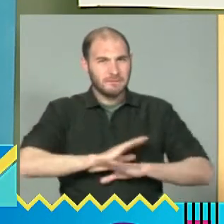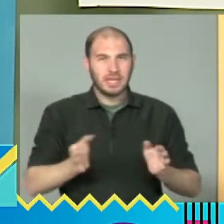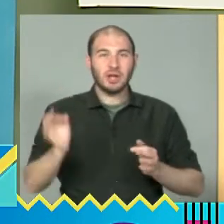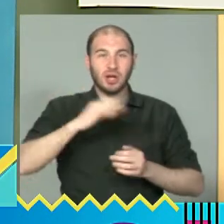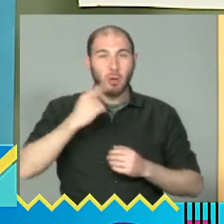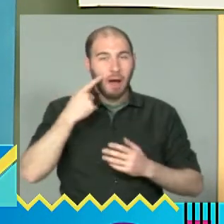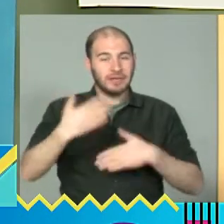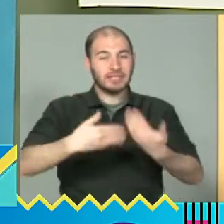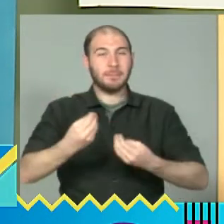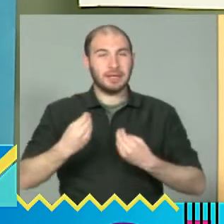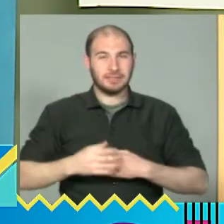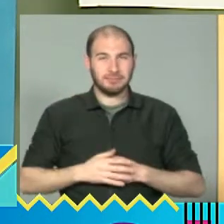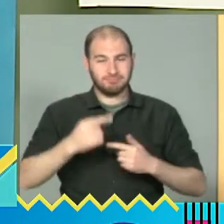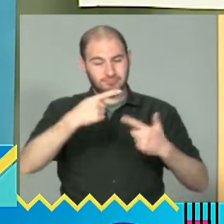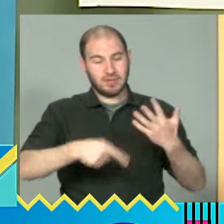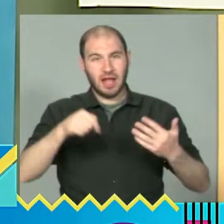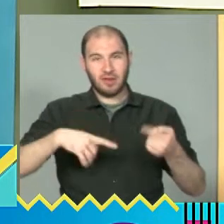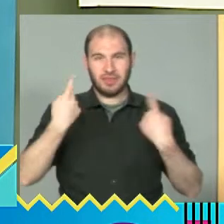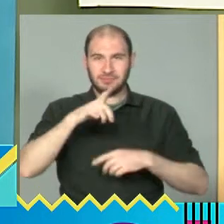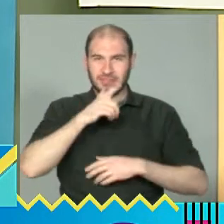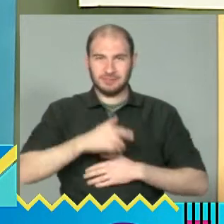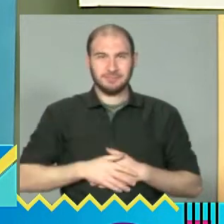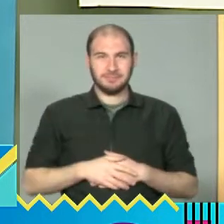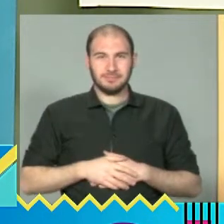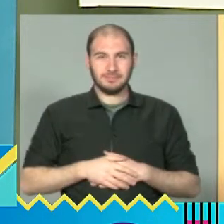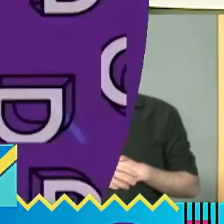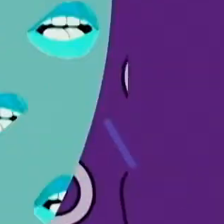que ver qué pasa más adelante? Todo eso hoy en Distintos Parecidos.